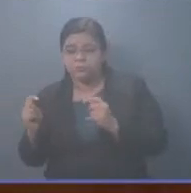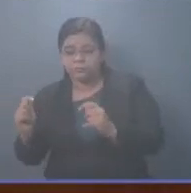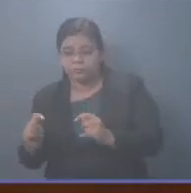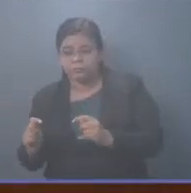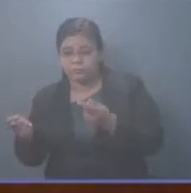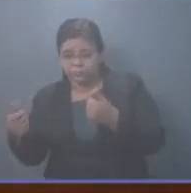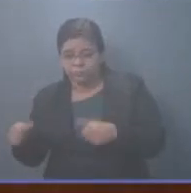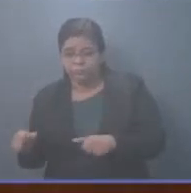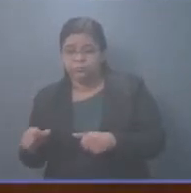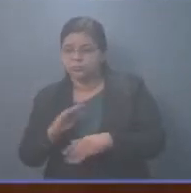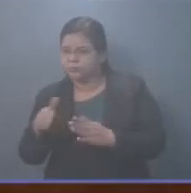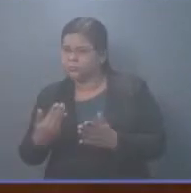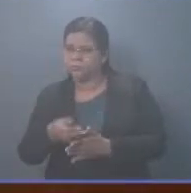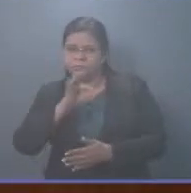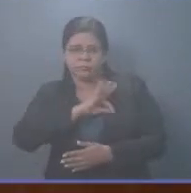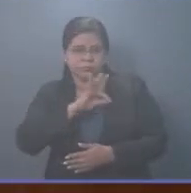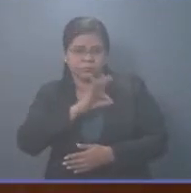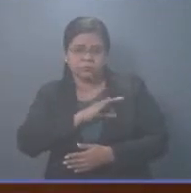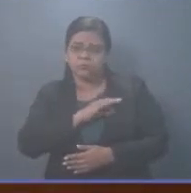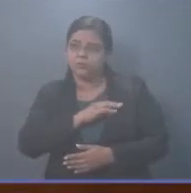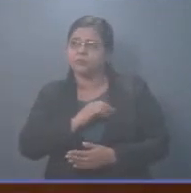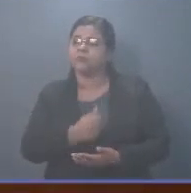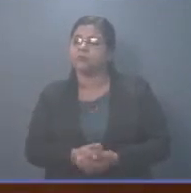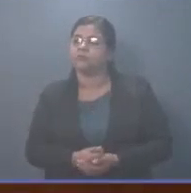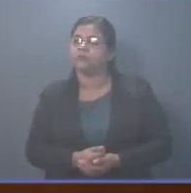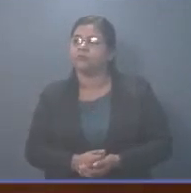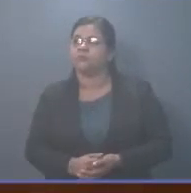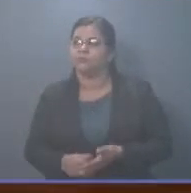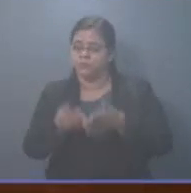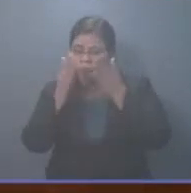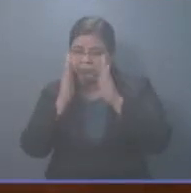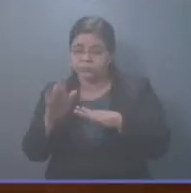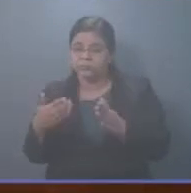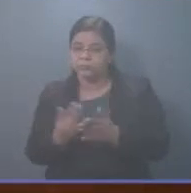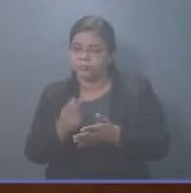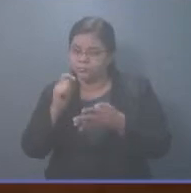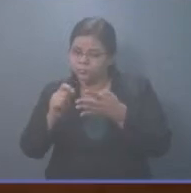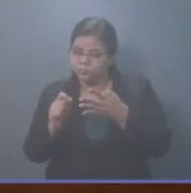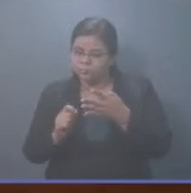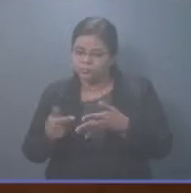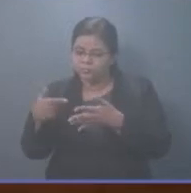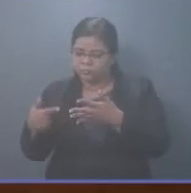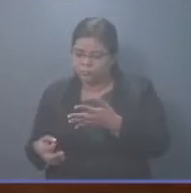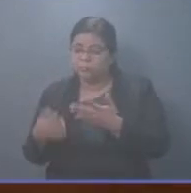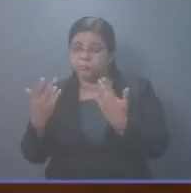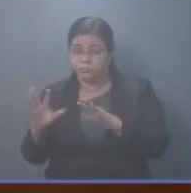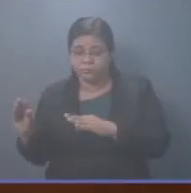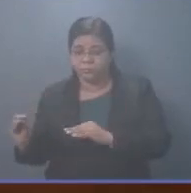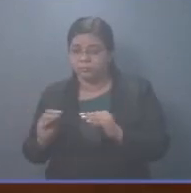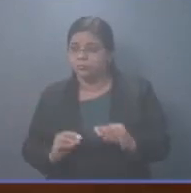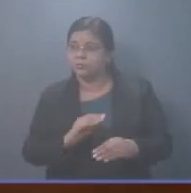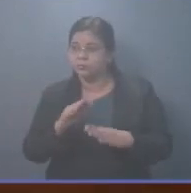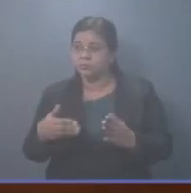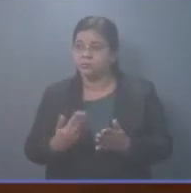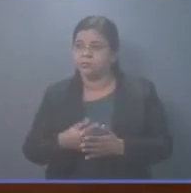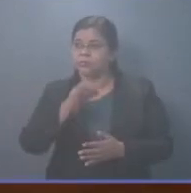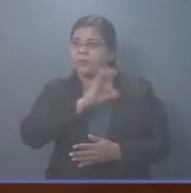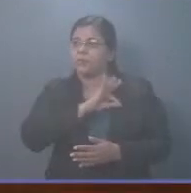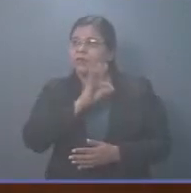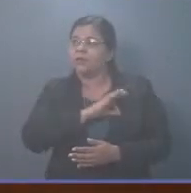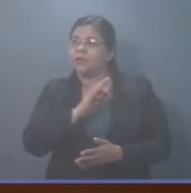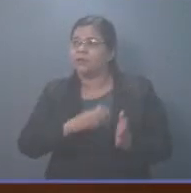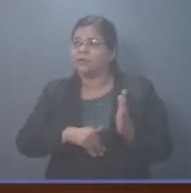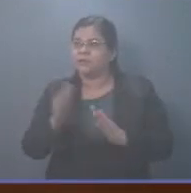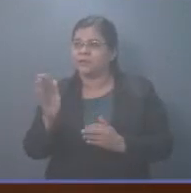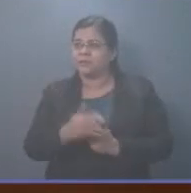la concesión de un beneficio tributario de esta naturaleza, en atención al principio de legalidad aplicable a este tipo de beneficios,